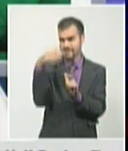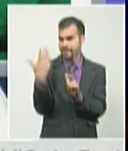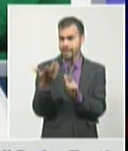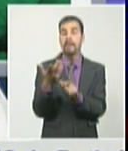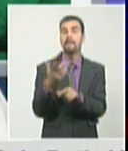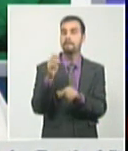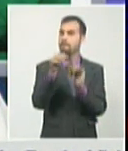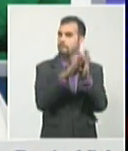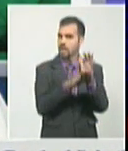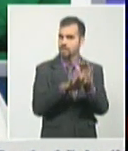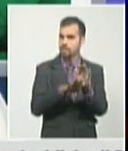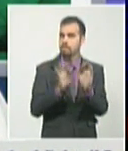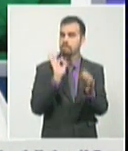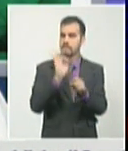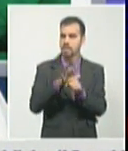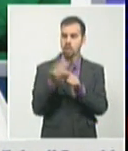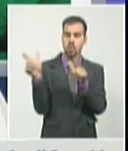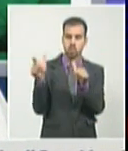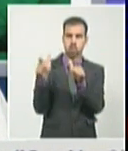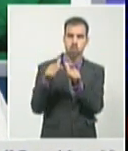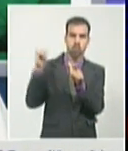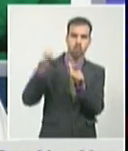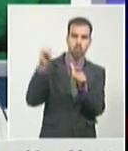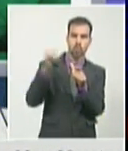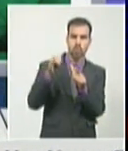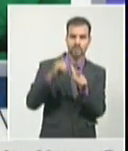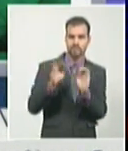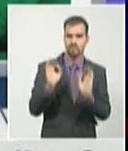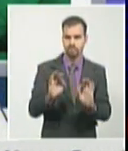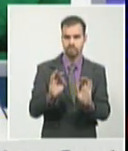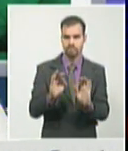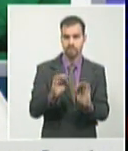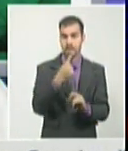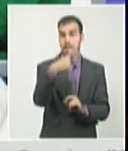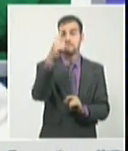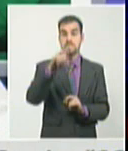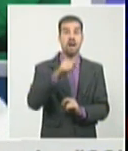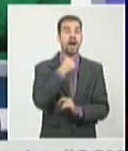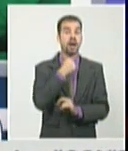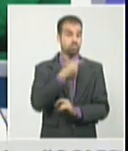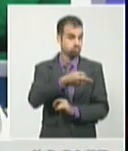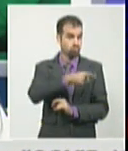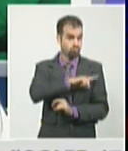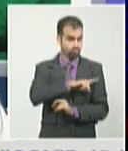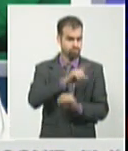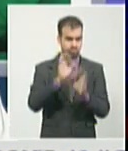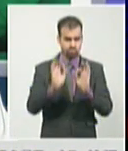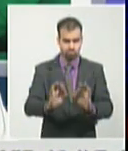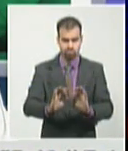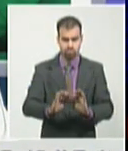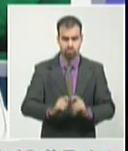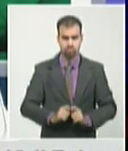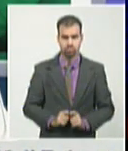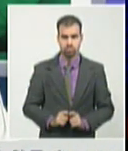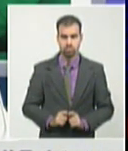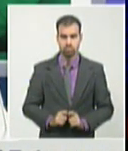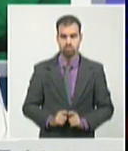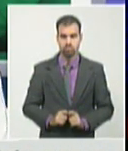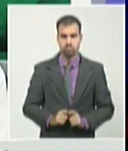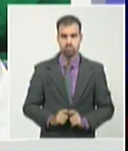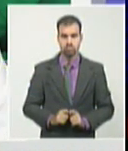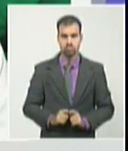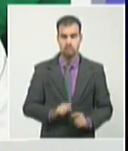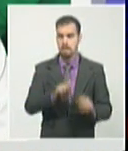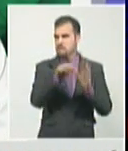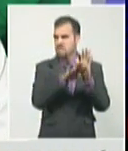partir del día primero de enero de este año pues se redujo un número de vuelos